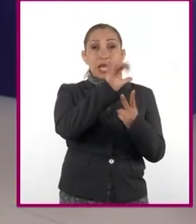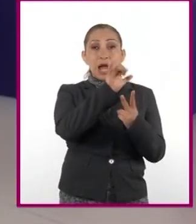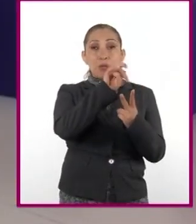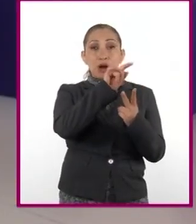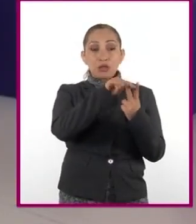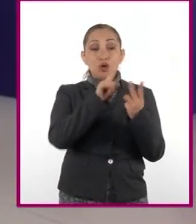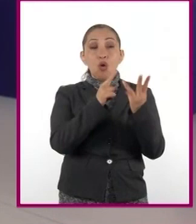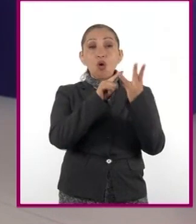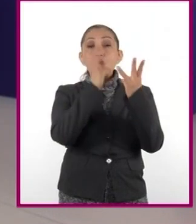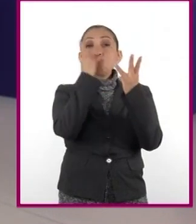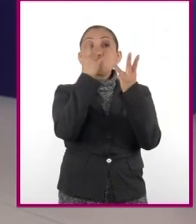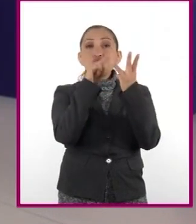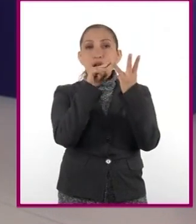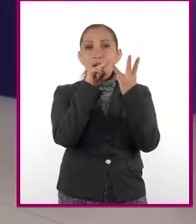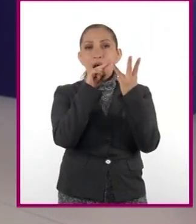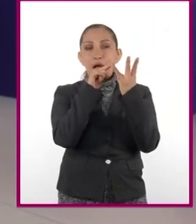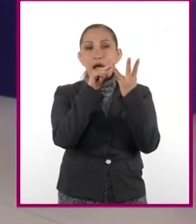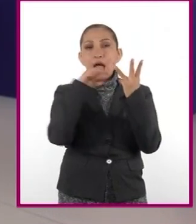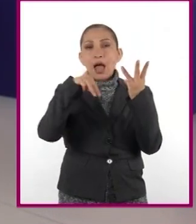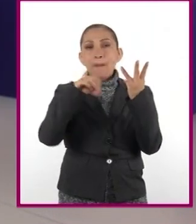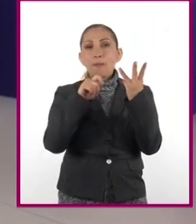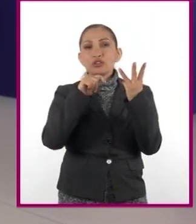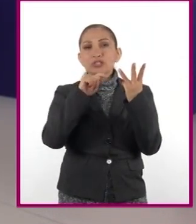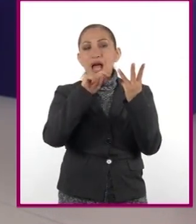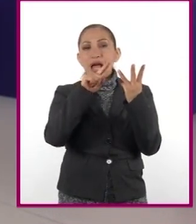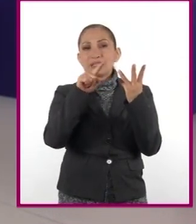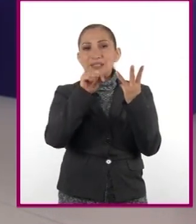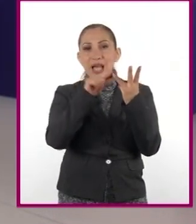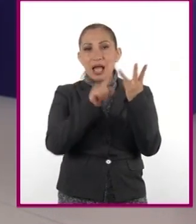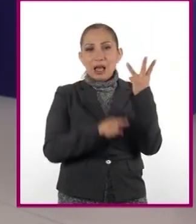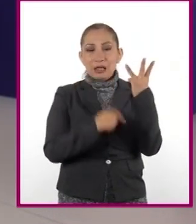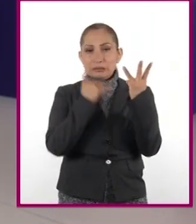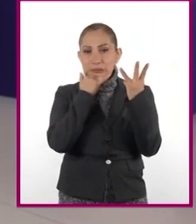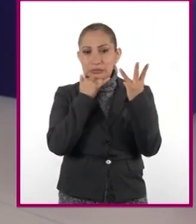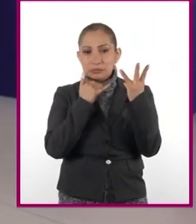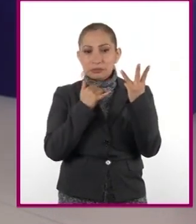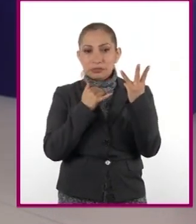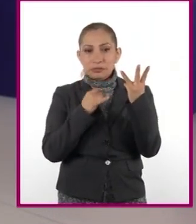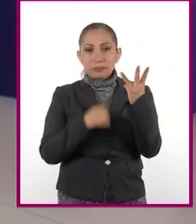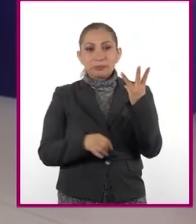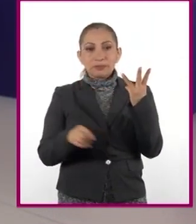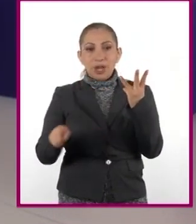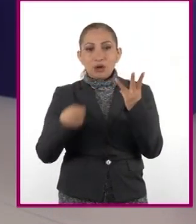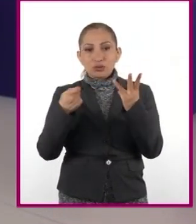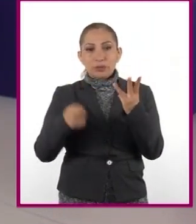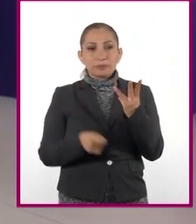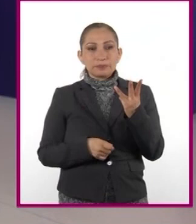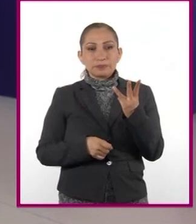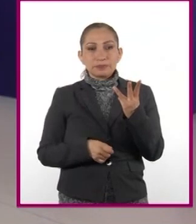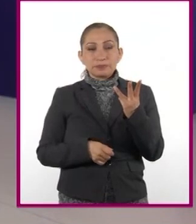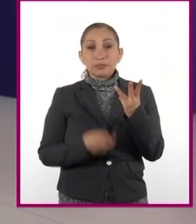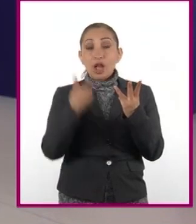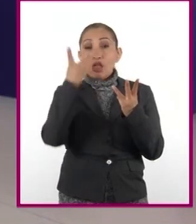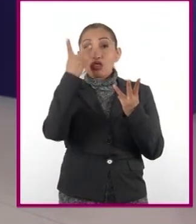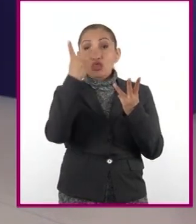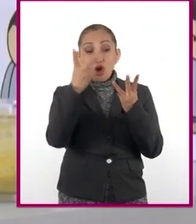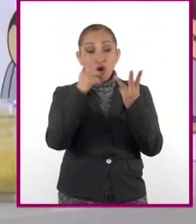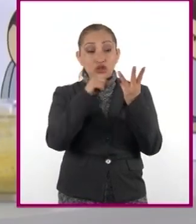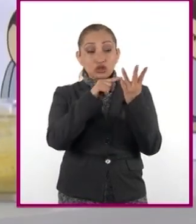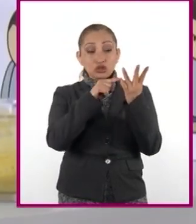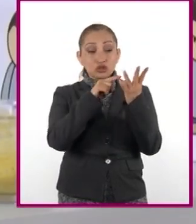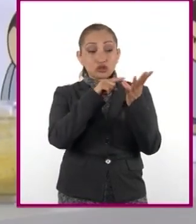bicarbonato, 1 parte de mostaza y... Ay, maestra, préstamela otra vez. Adelante. Y 2 partes de